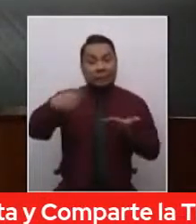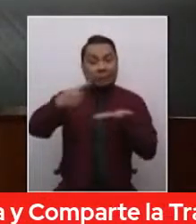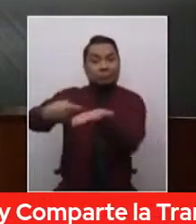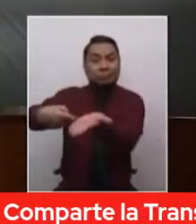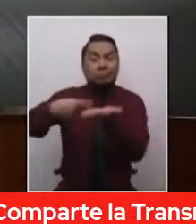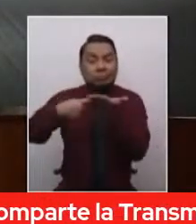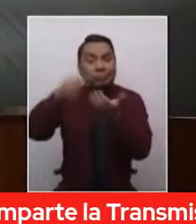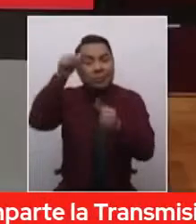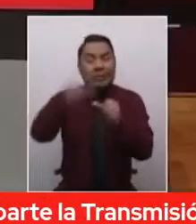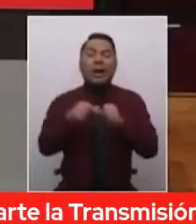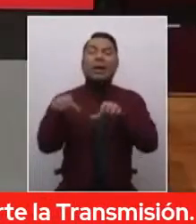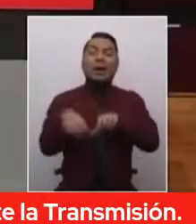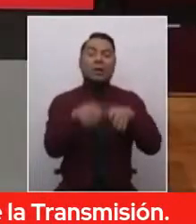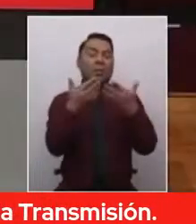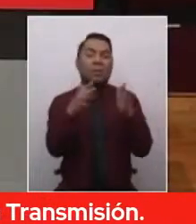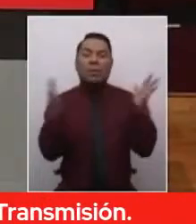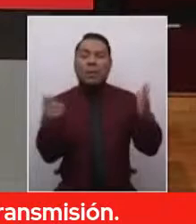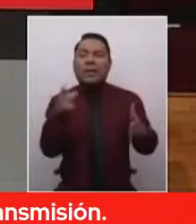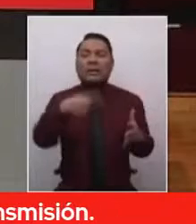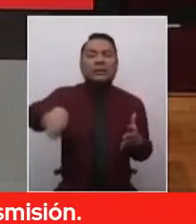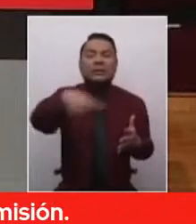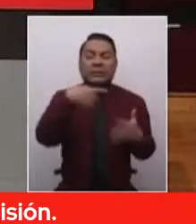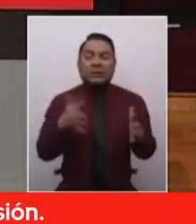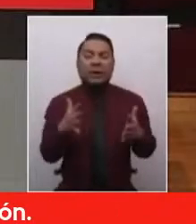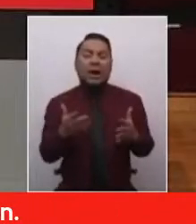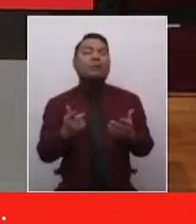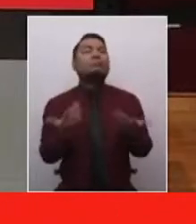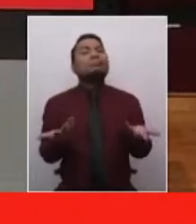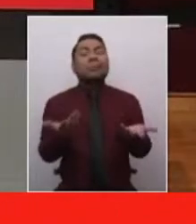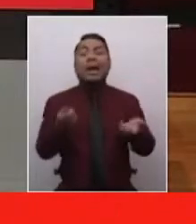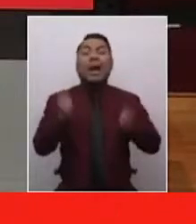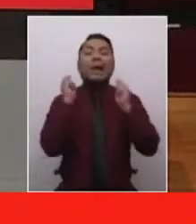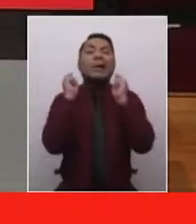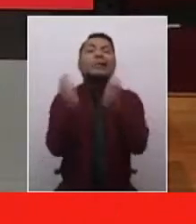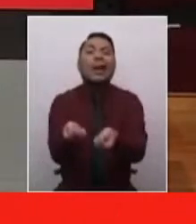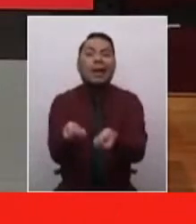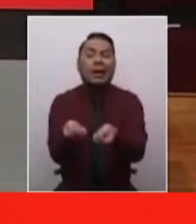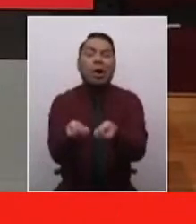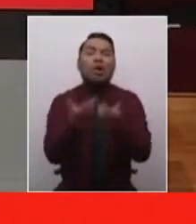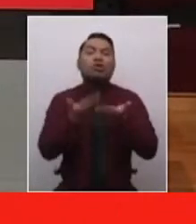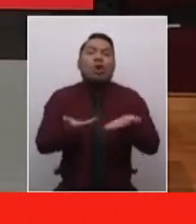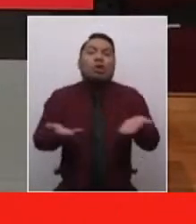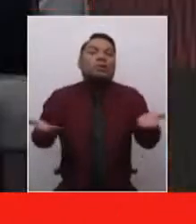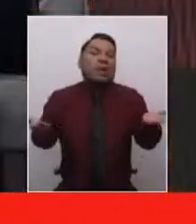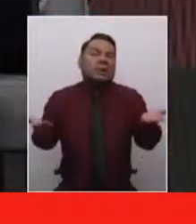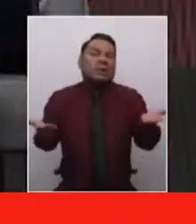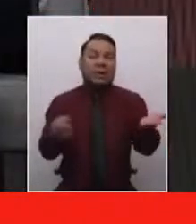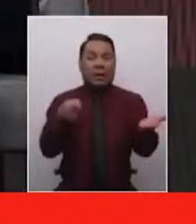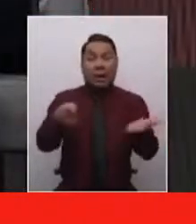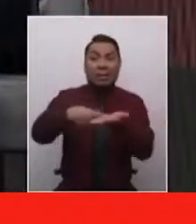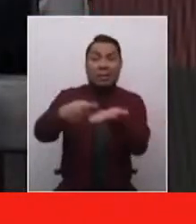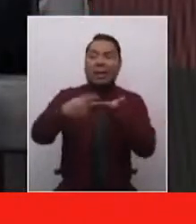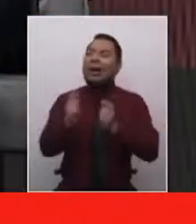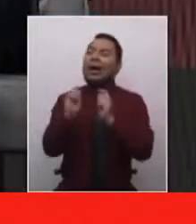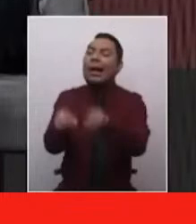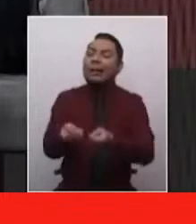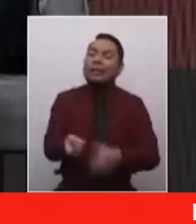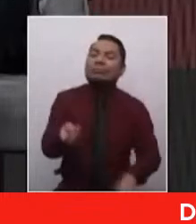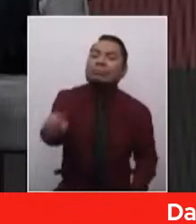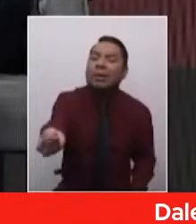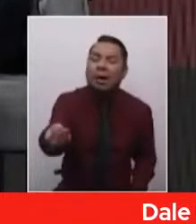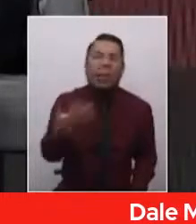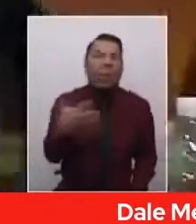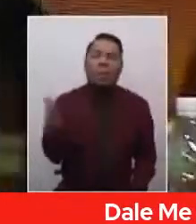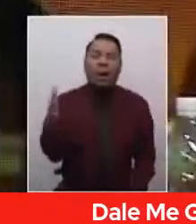debate que se realice cualquier tipo de entrega o intercambio de objetos durante el debate. Y